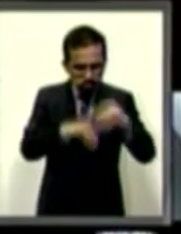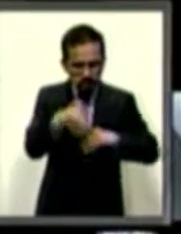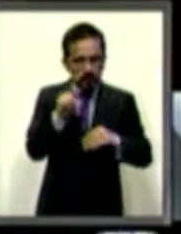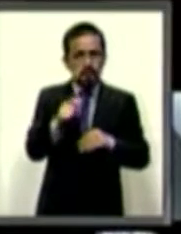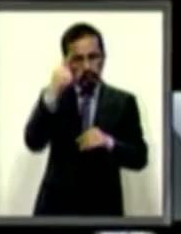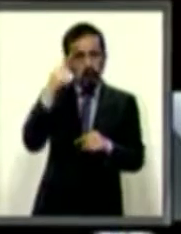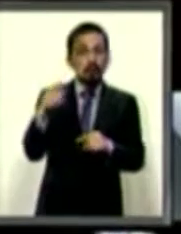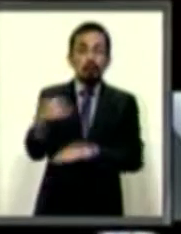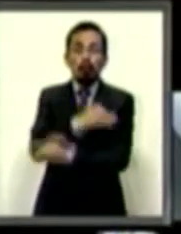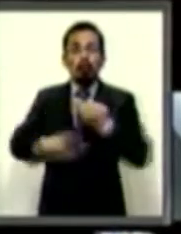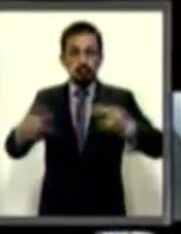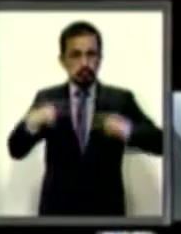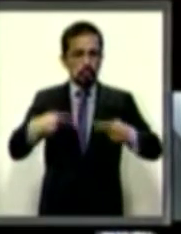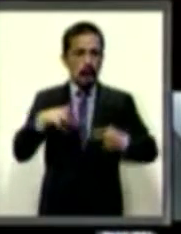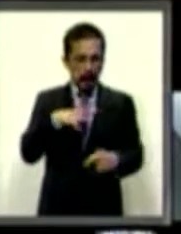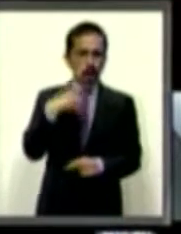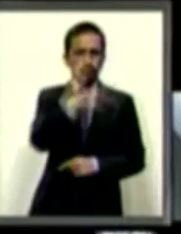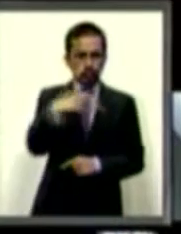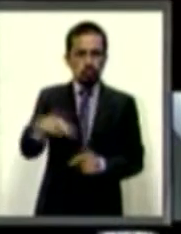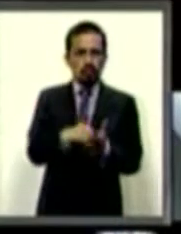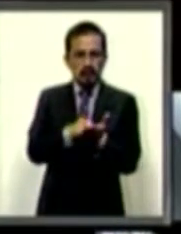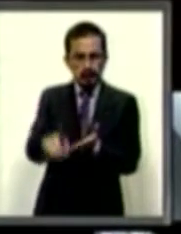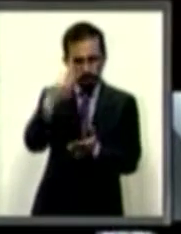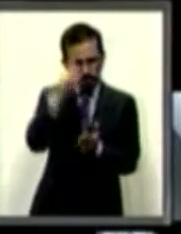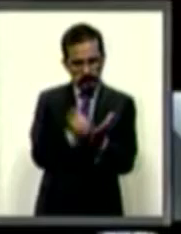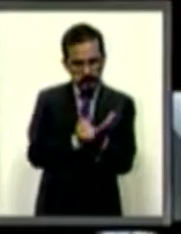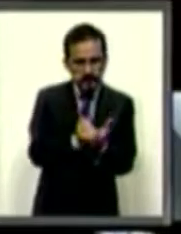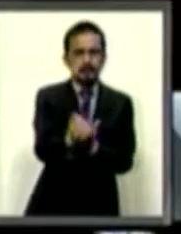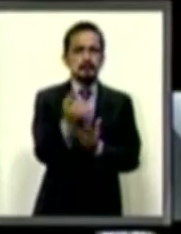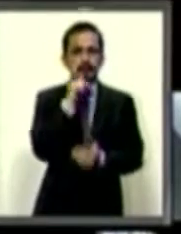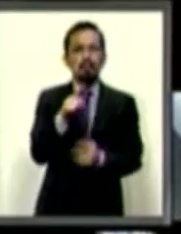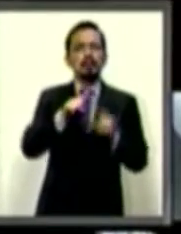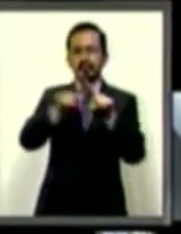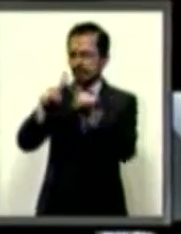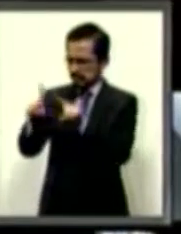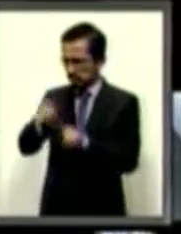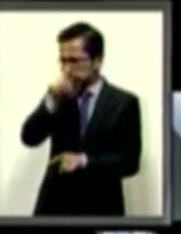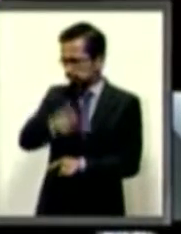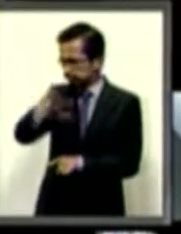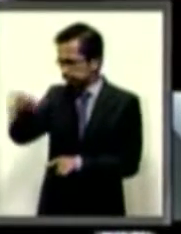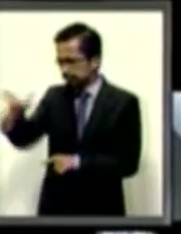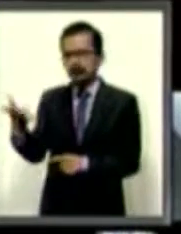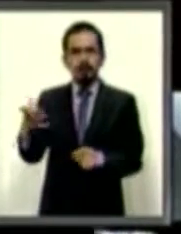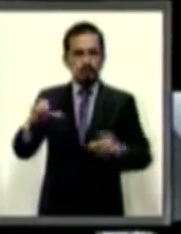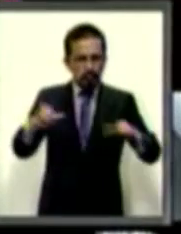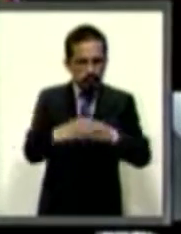a decidir de las personas y el reconocimiento a la diversidad de la integración de las familias en nuestro